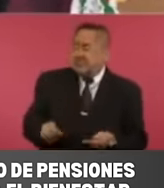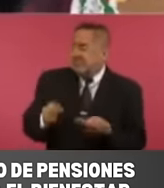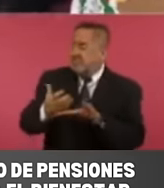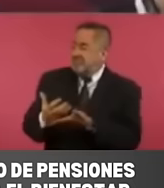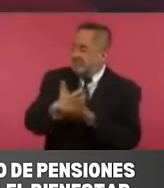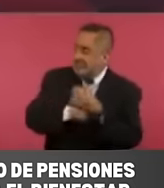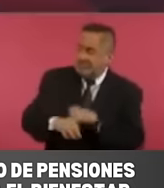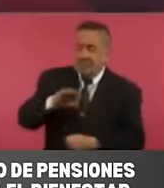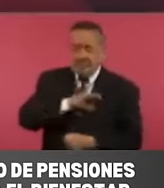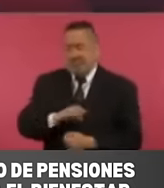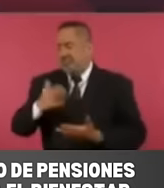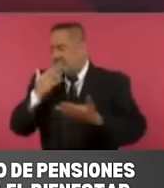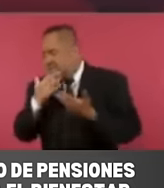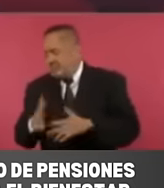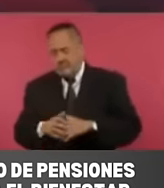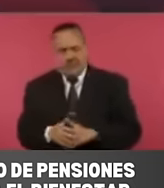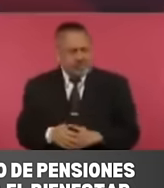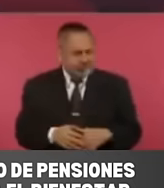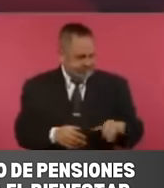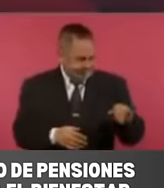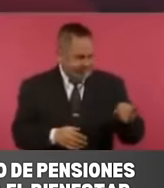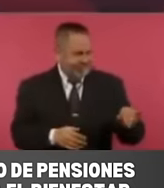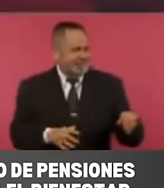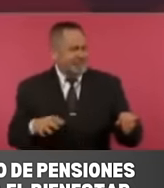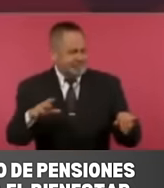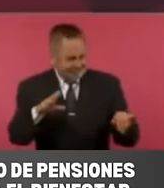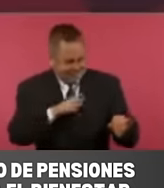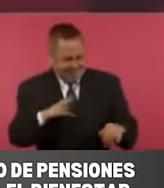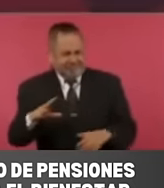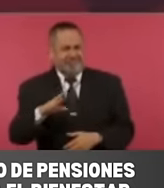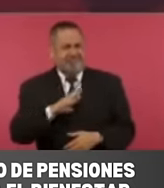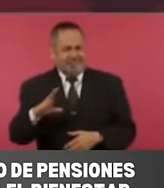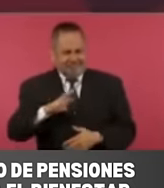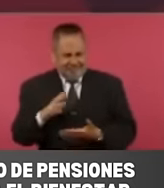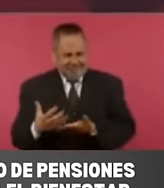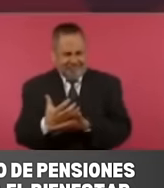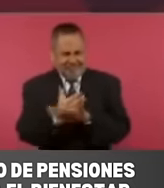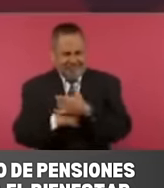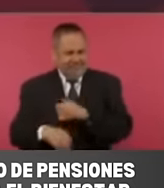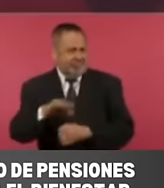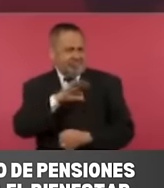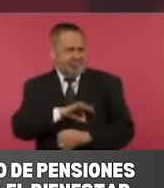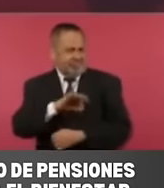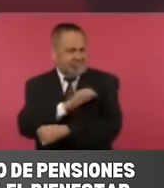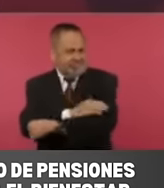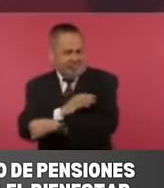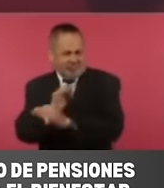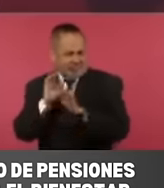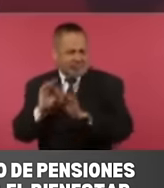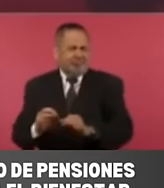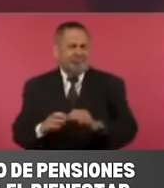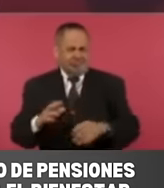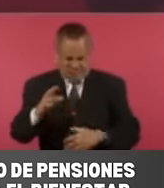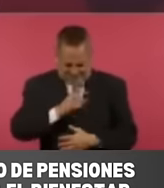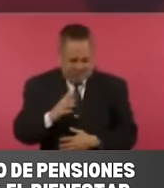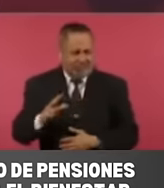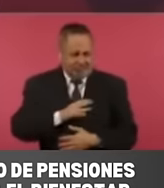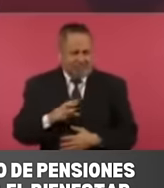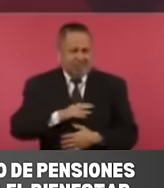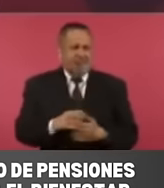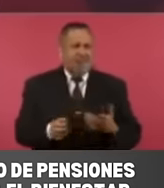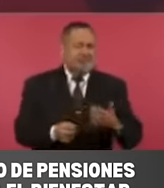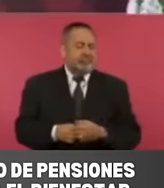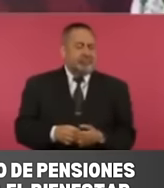utilidades en el Tren Maya? Pues sí, sí van a haber utilidades. No en